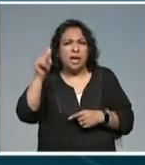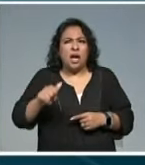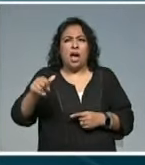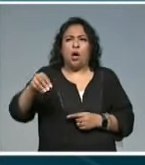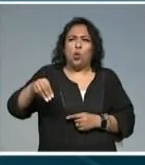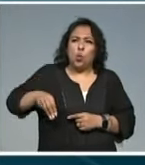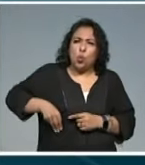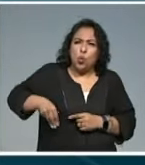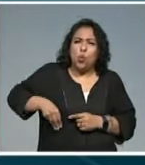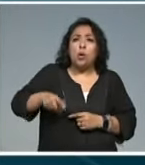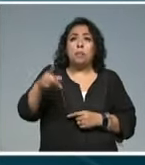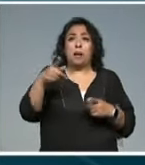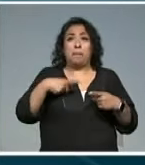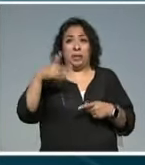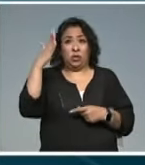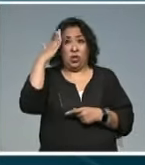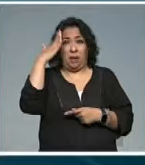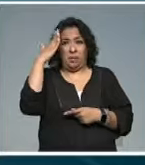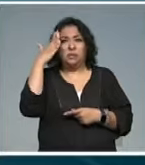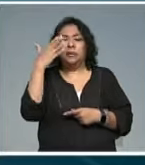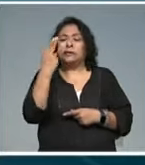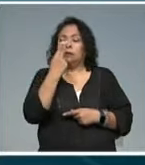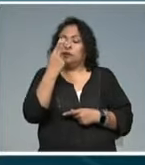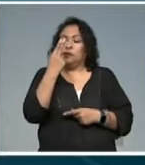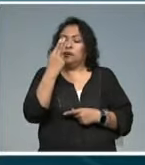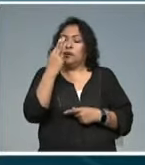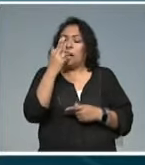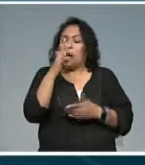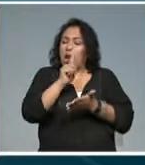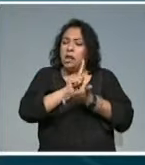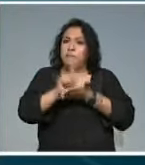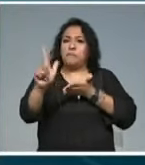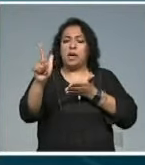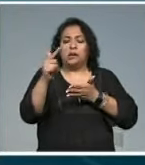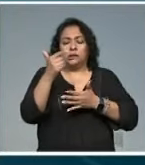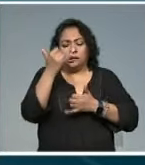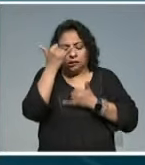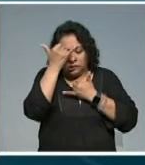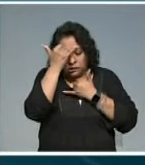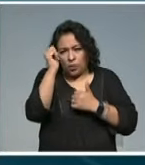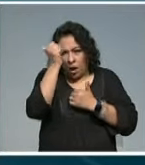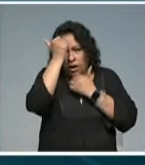culpa, en la que el protagonista tiene que redimirse para poder salvar a sus seres amados.